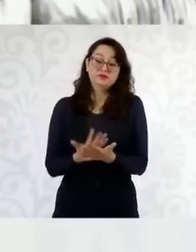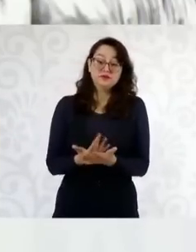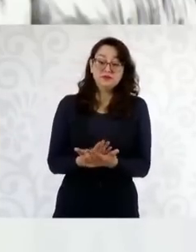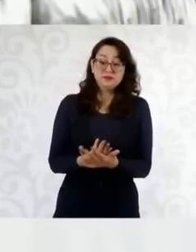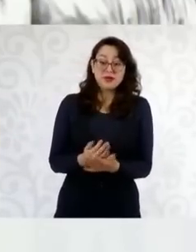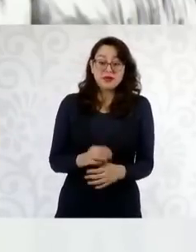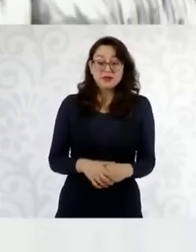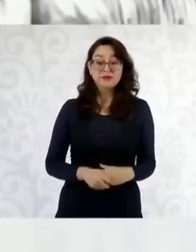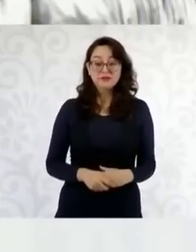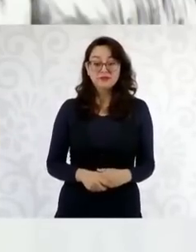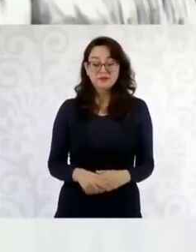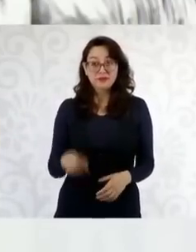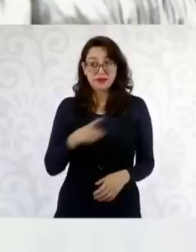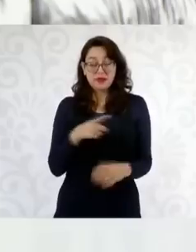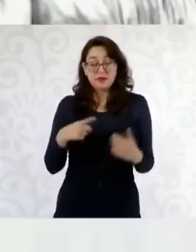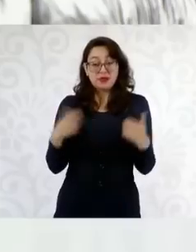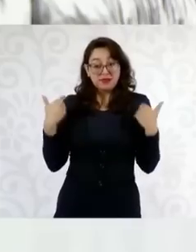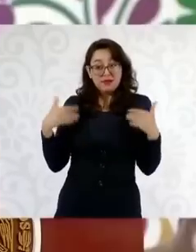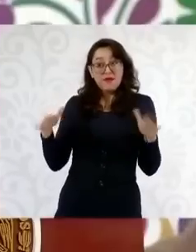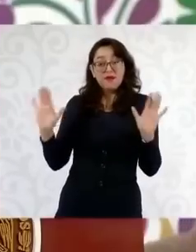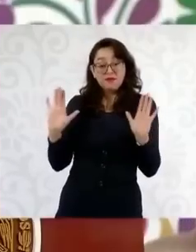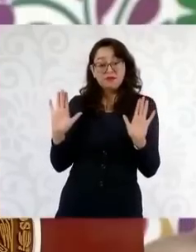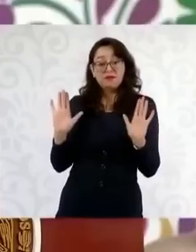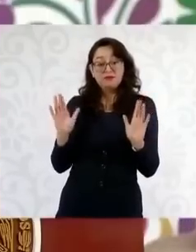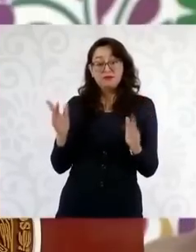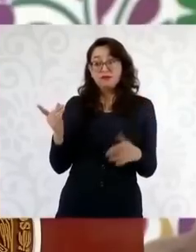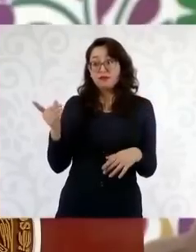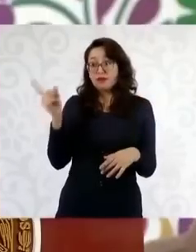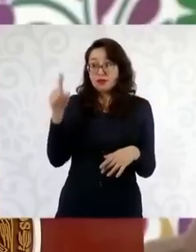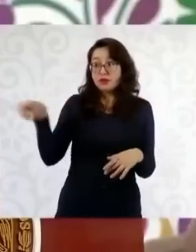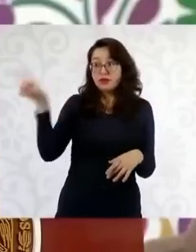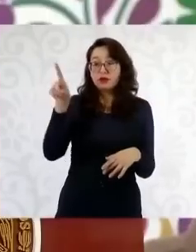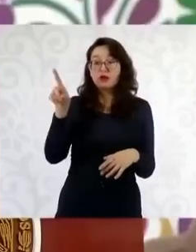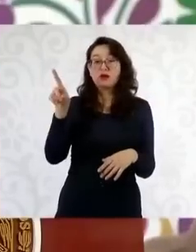pero sería muy bueno. Ellos y ellas se van